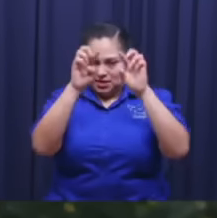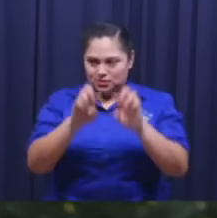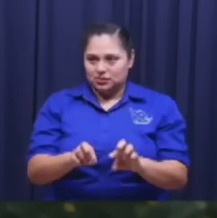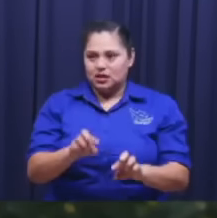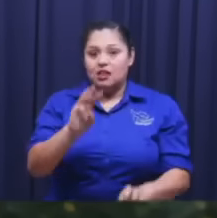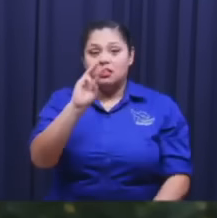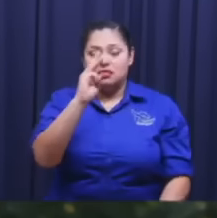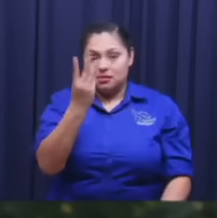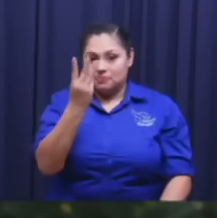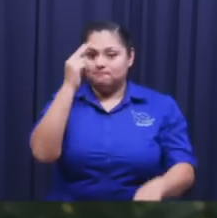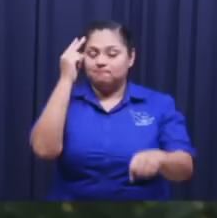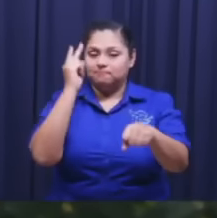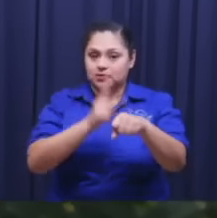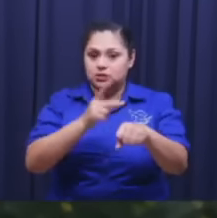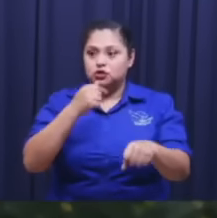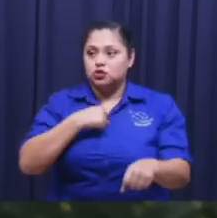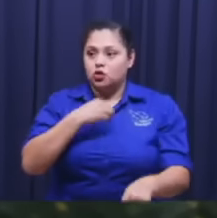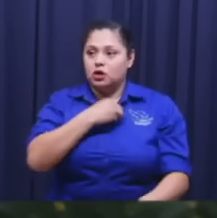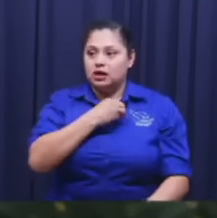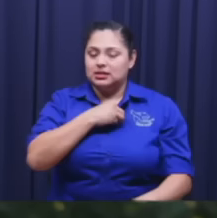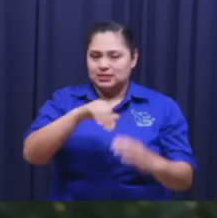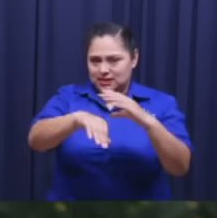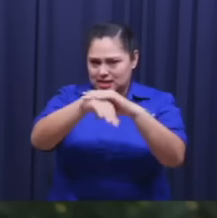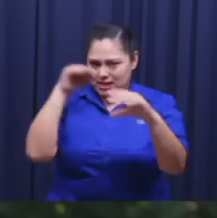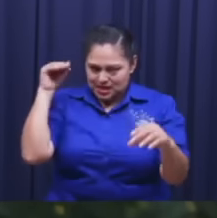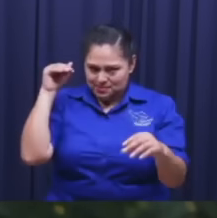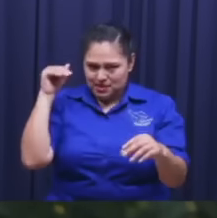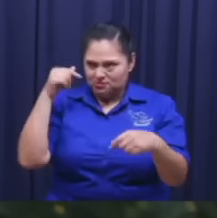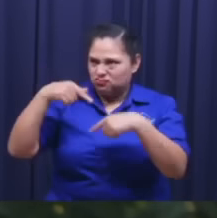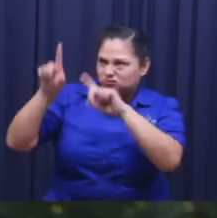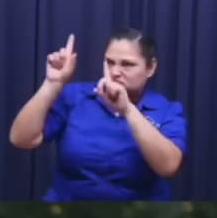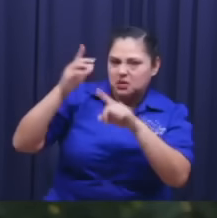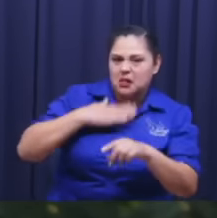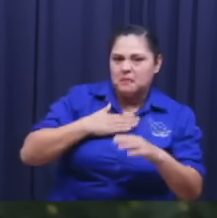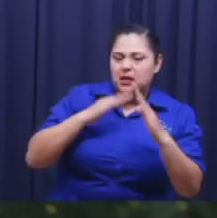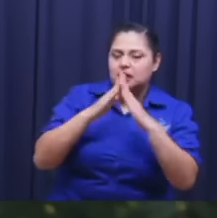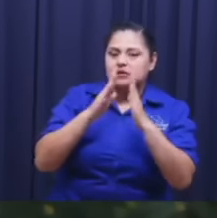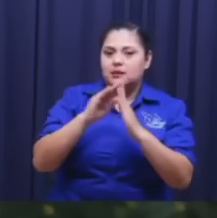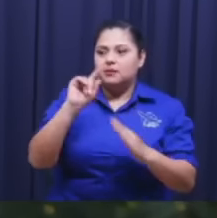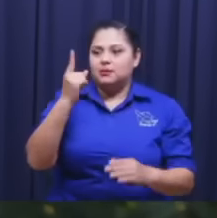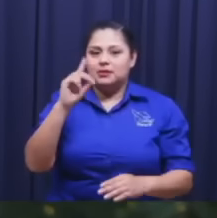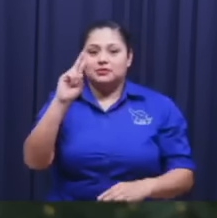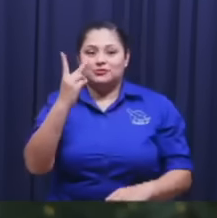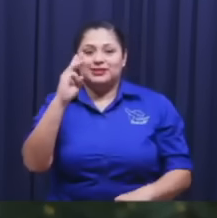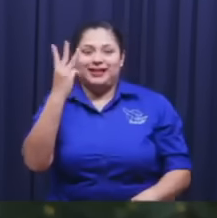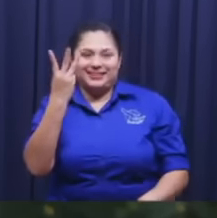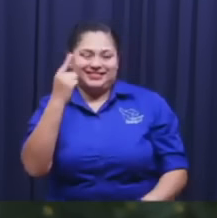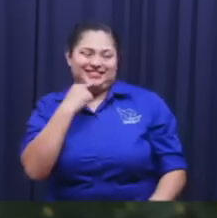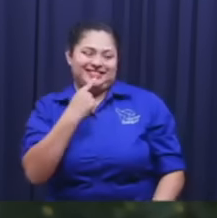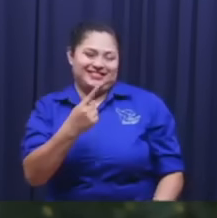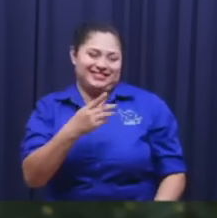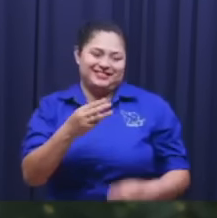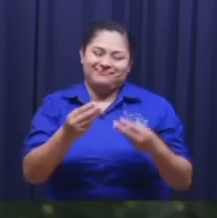Ay, tres veces traté de irme de mi casa yo. La primera, la segunda y la tercera.